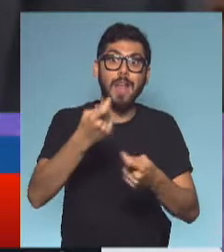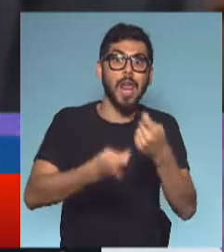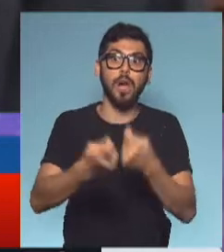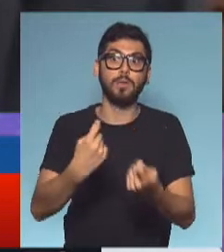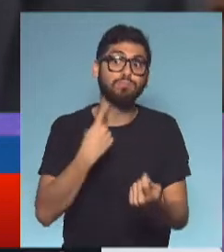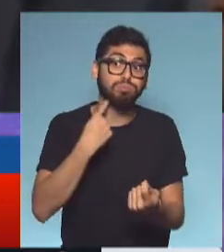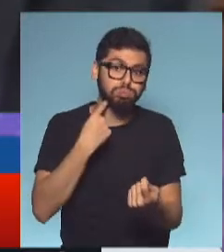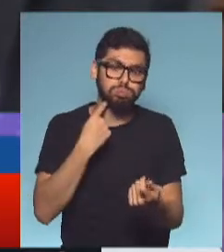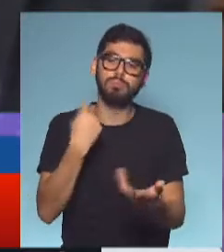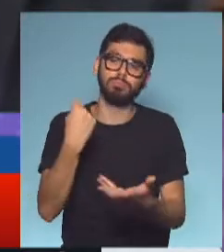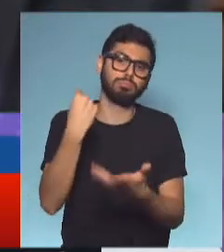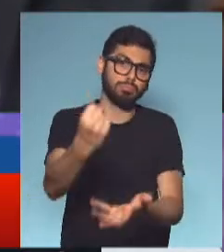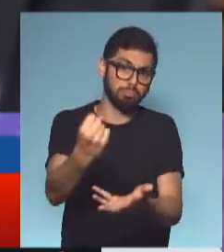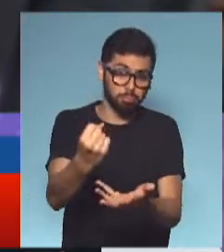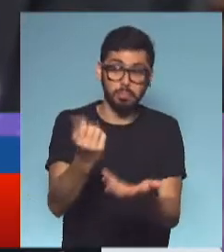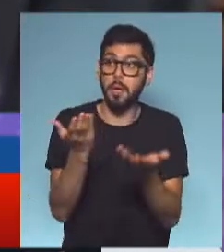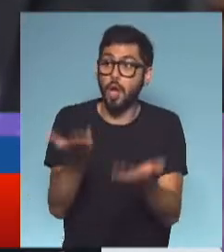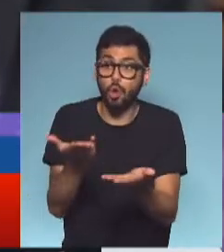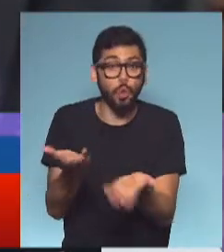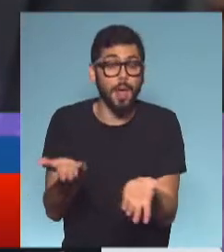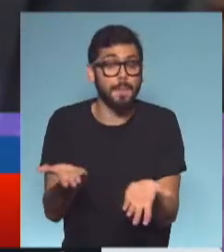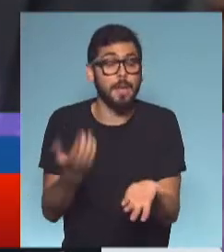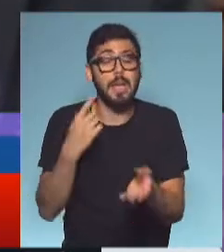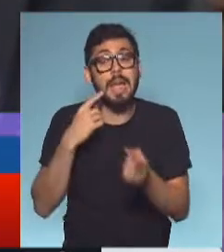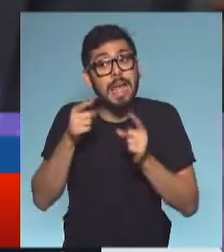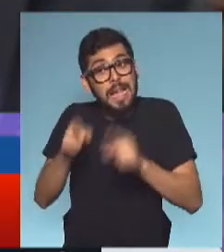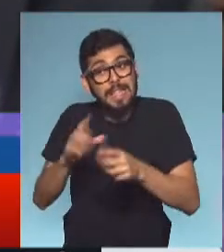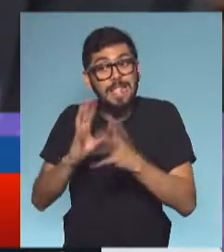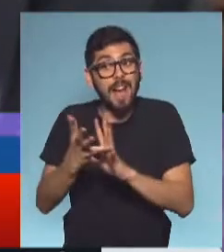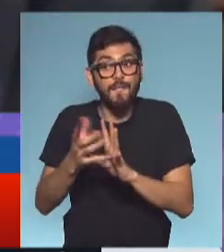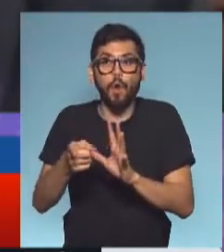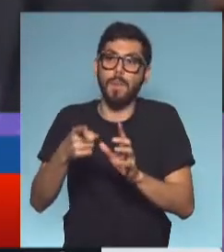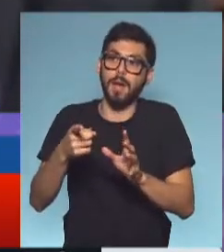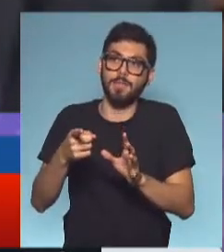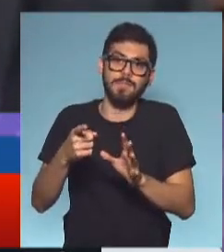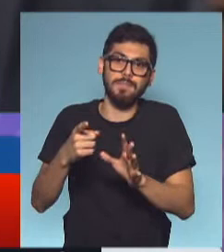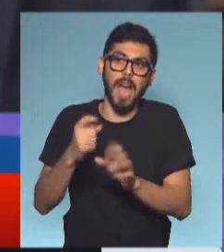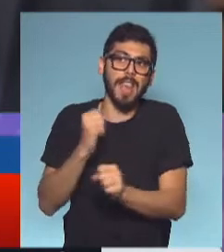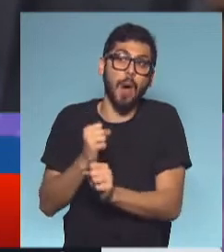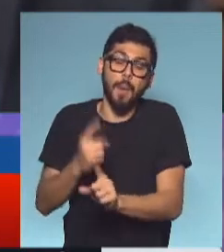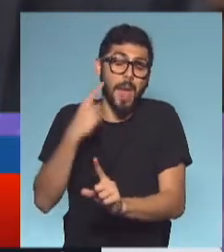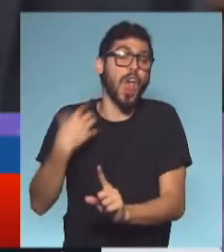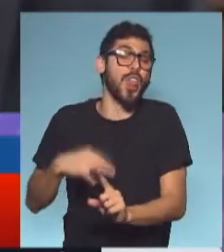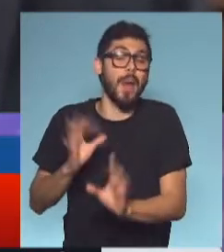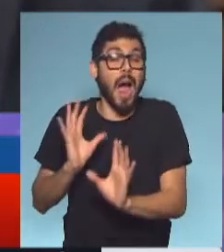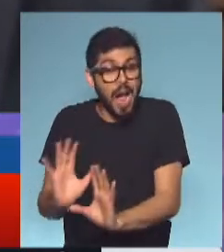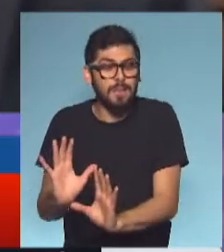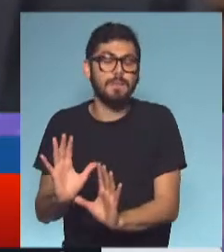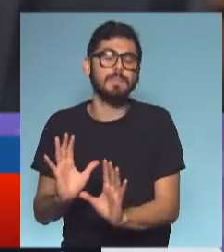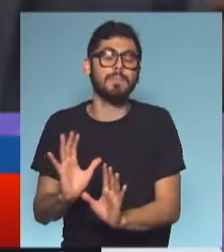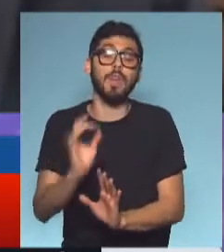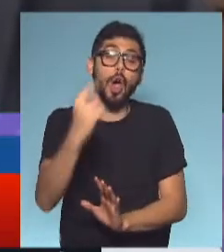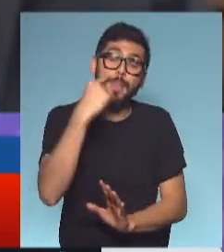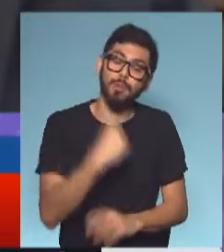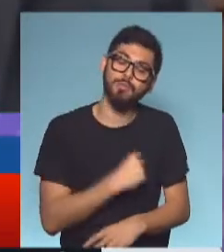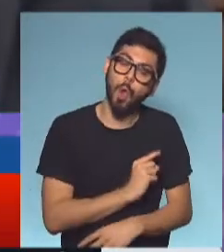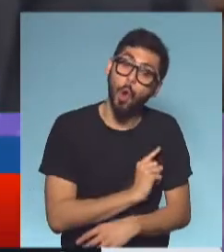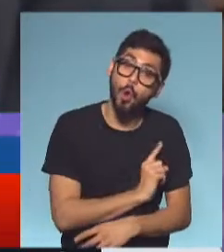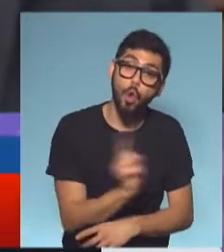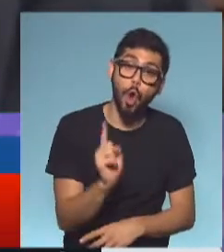algunos ingresos. Así que esa es la forma que creo que en la que debemos trabajar. Lo que sí no se puede hacer es tomar